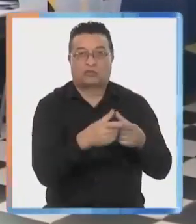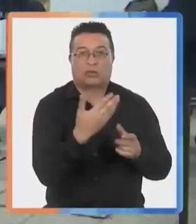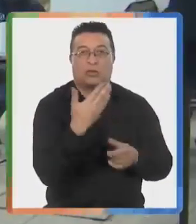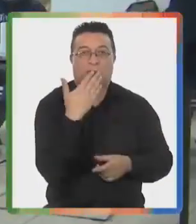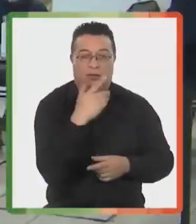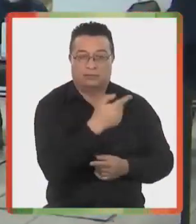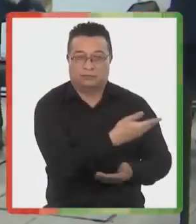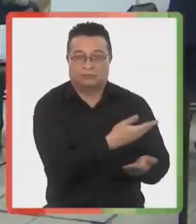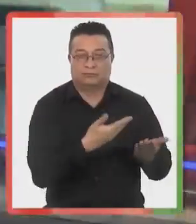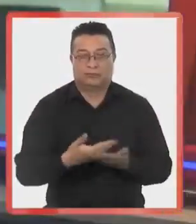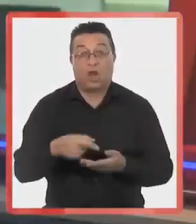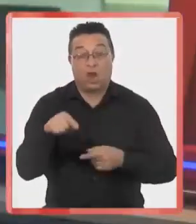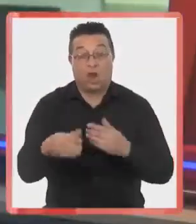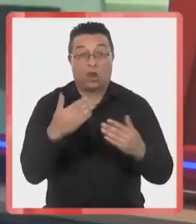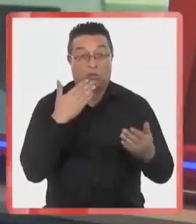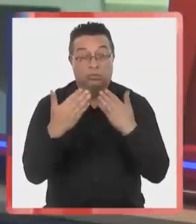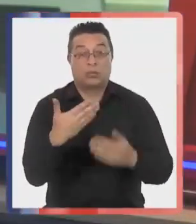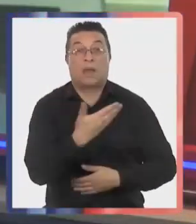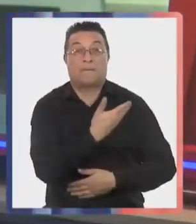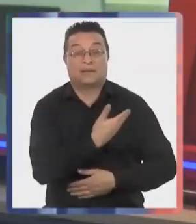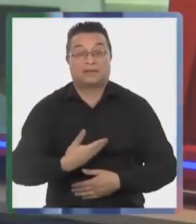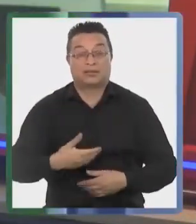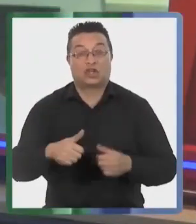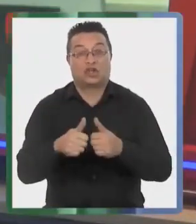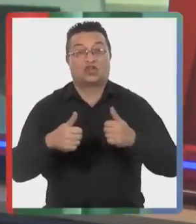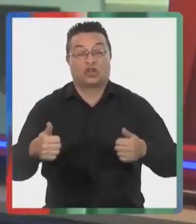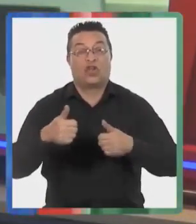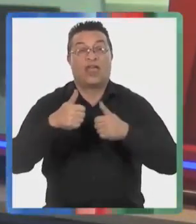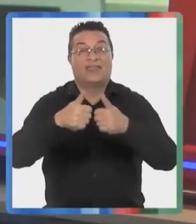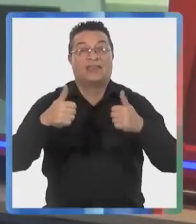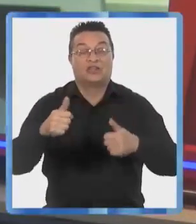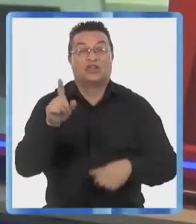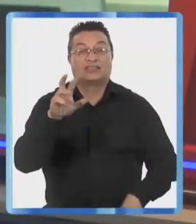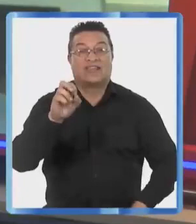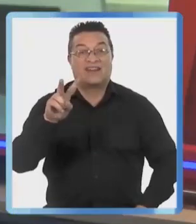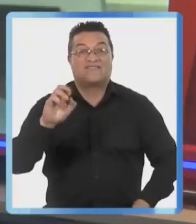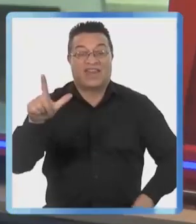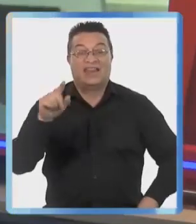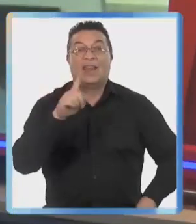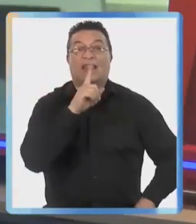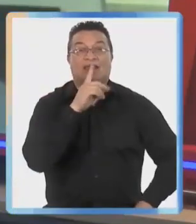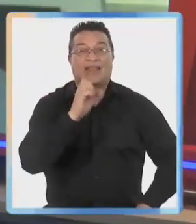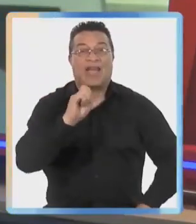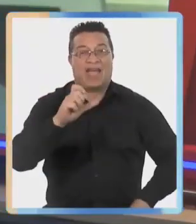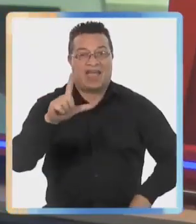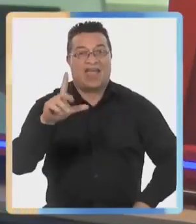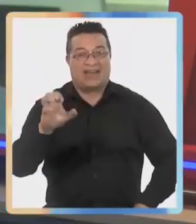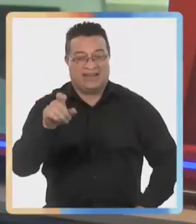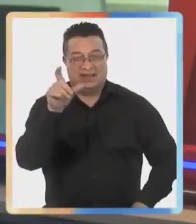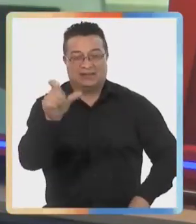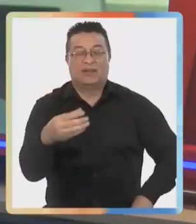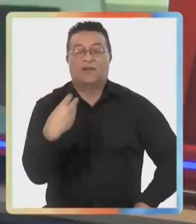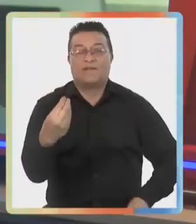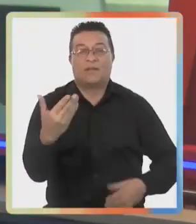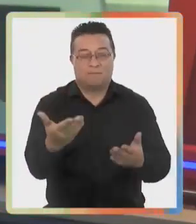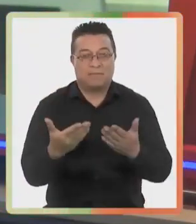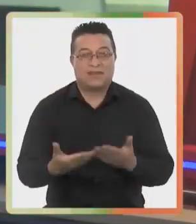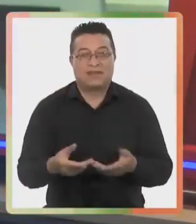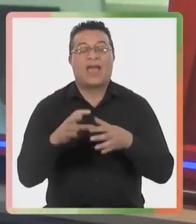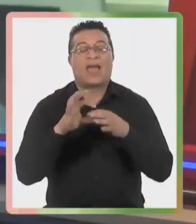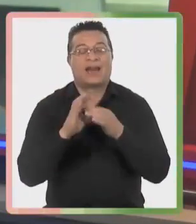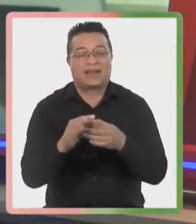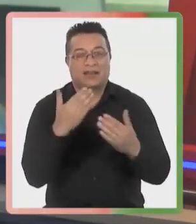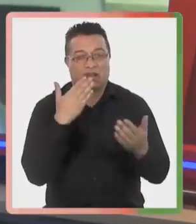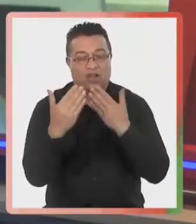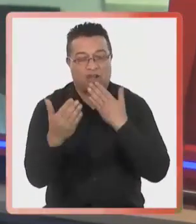de Expertos. Hoy conversamos con el presidente del Consejo Directivo del Servicio Electoral, Andrés Tagle, está con nosotros, así que le damos la bienvenida y como siempre muchas gracias